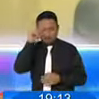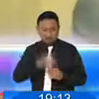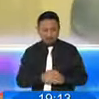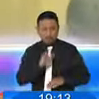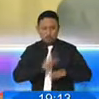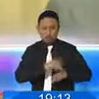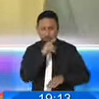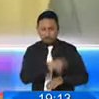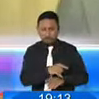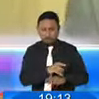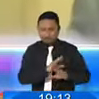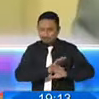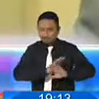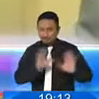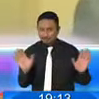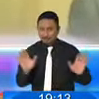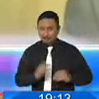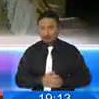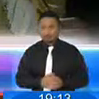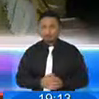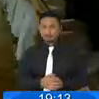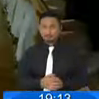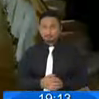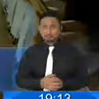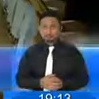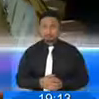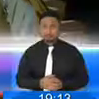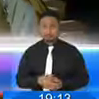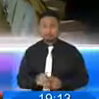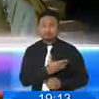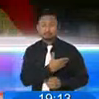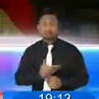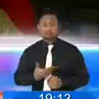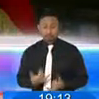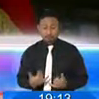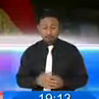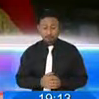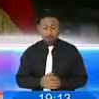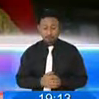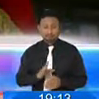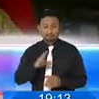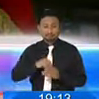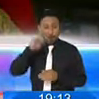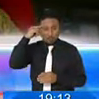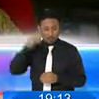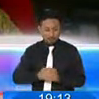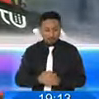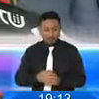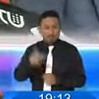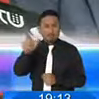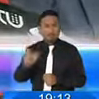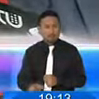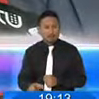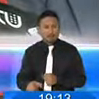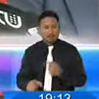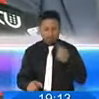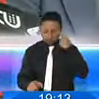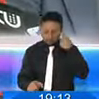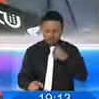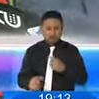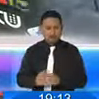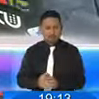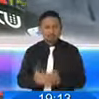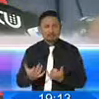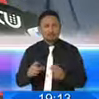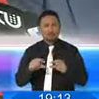culpabilidad O no de Jorge critican que el presidente Moreno mantenga dentro de su gobierno a personajes que según ellos están buscando